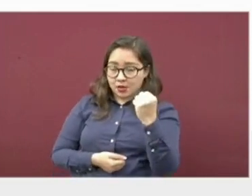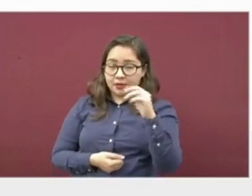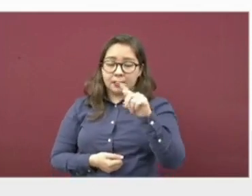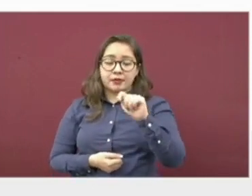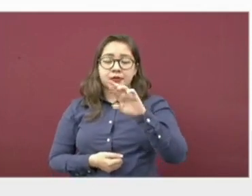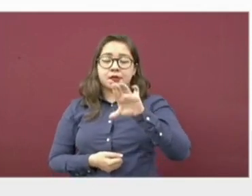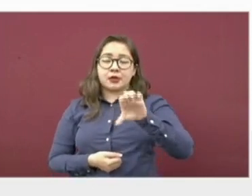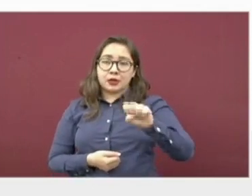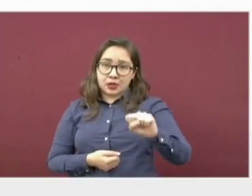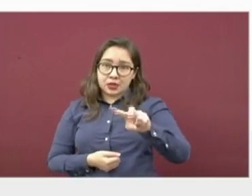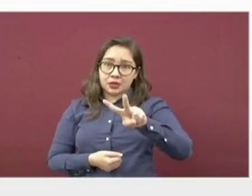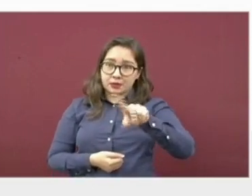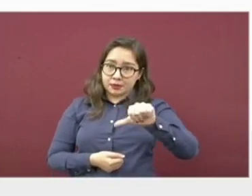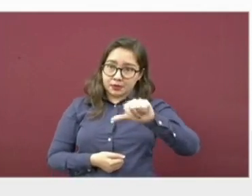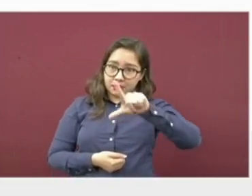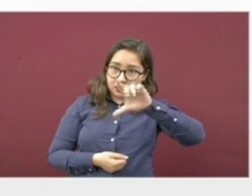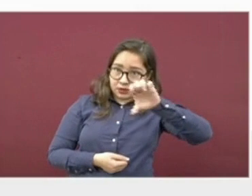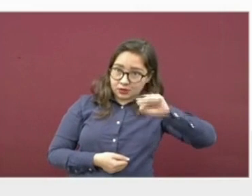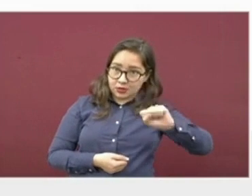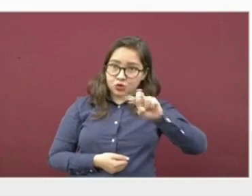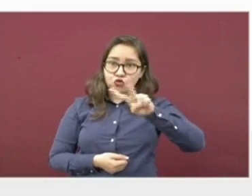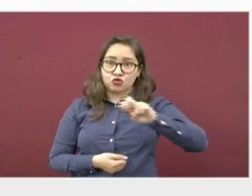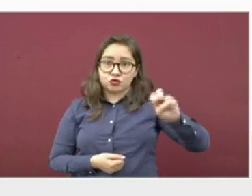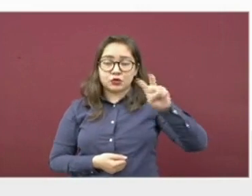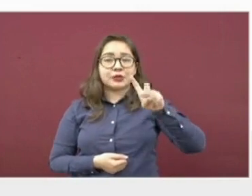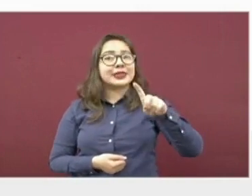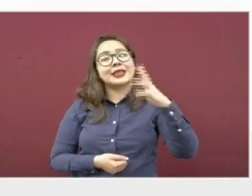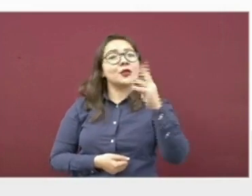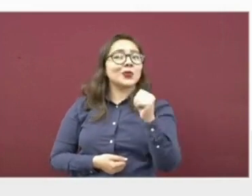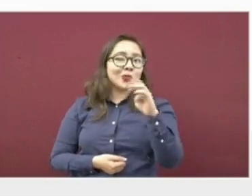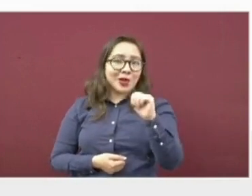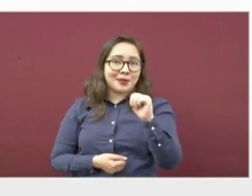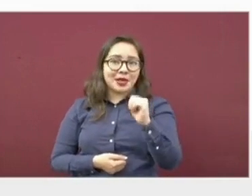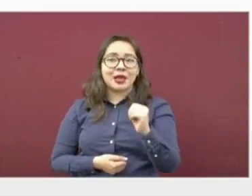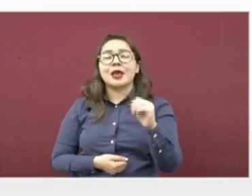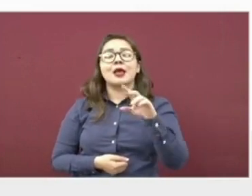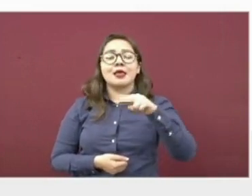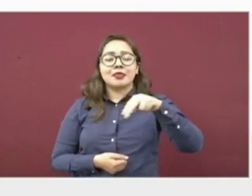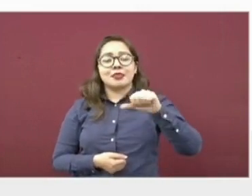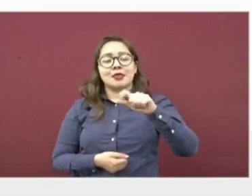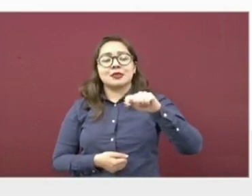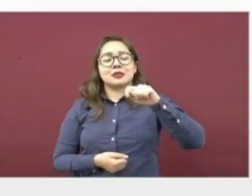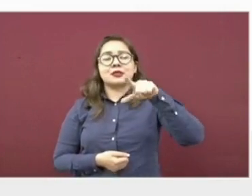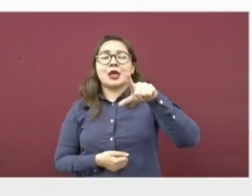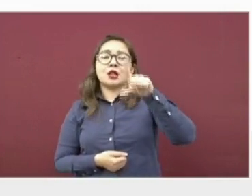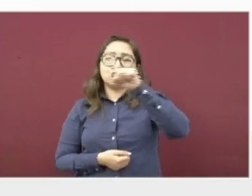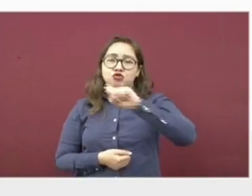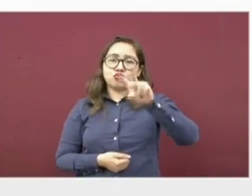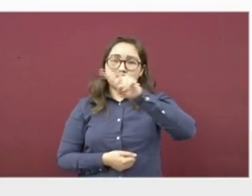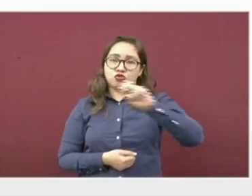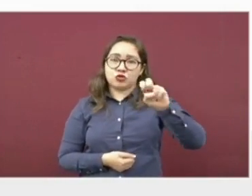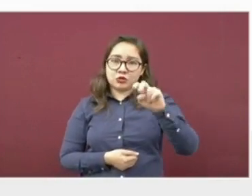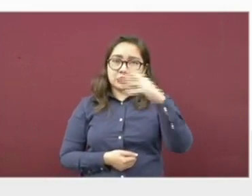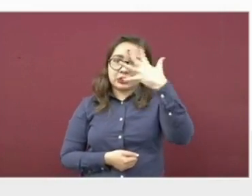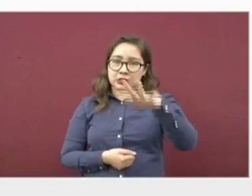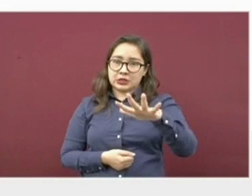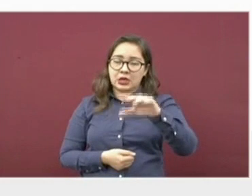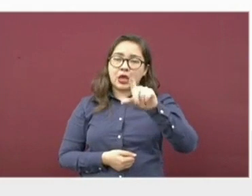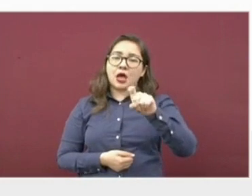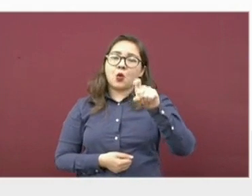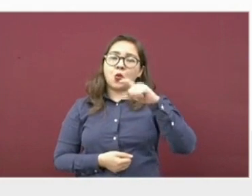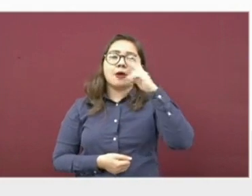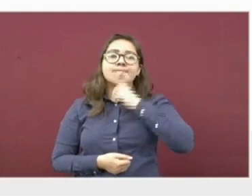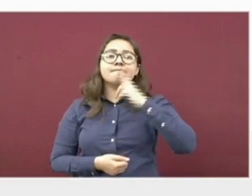Tres Valles, 239. Nanchital, 210. Agua Dulce,